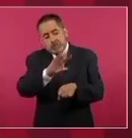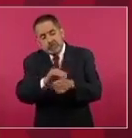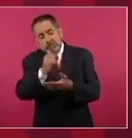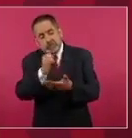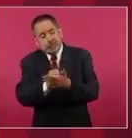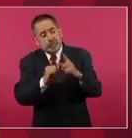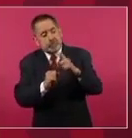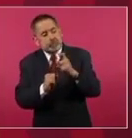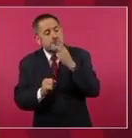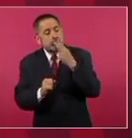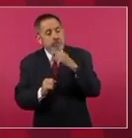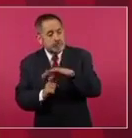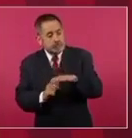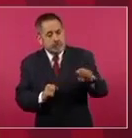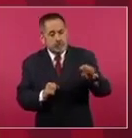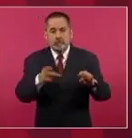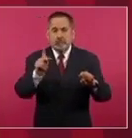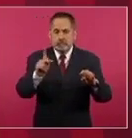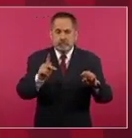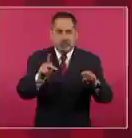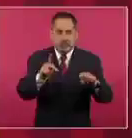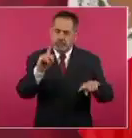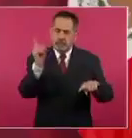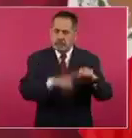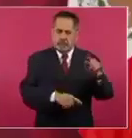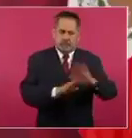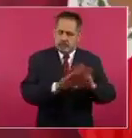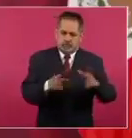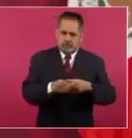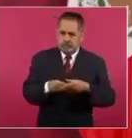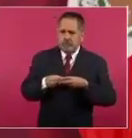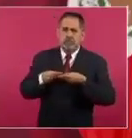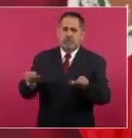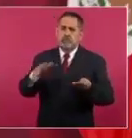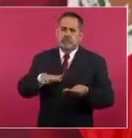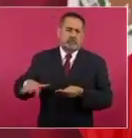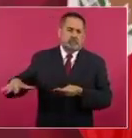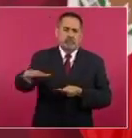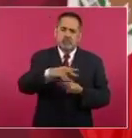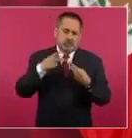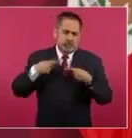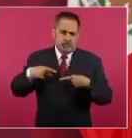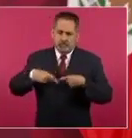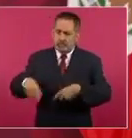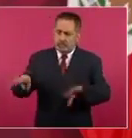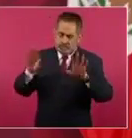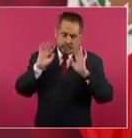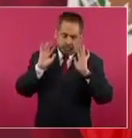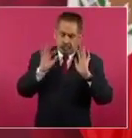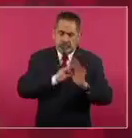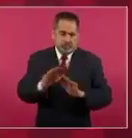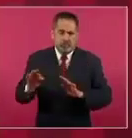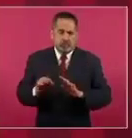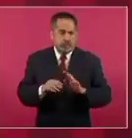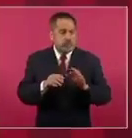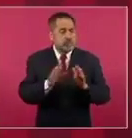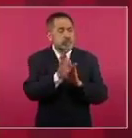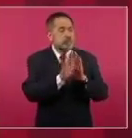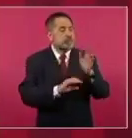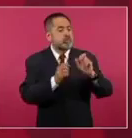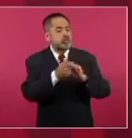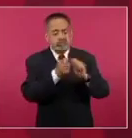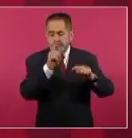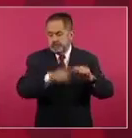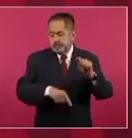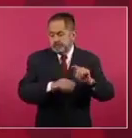pero sí puede haber una revocación del convenio, del contrato, de la